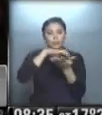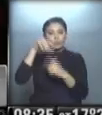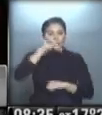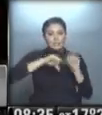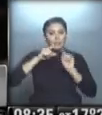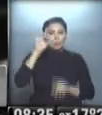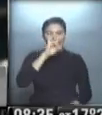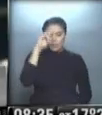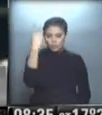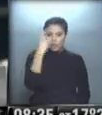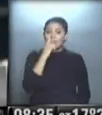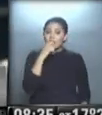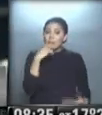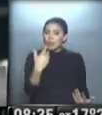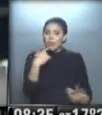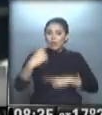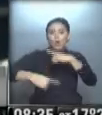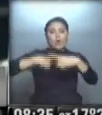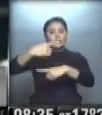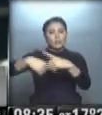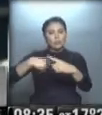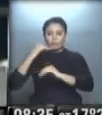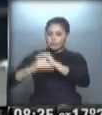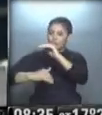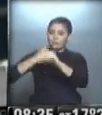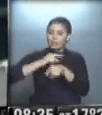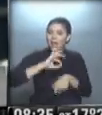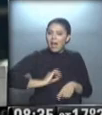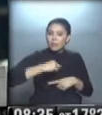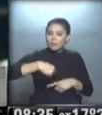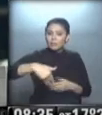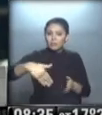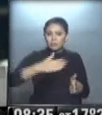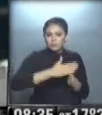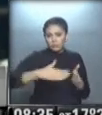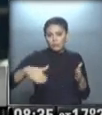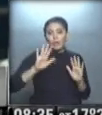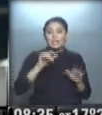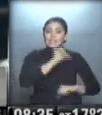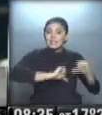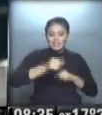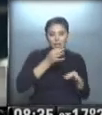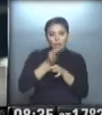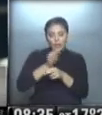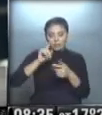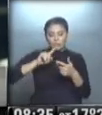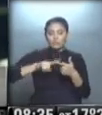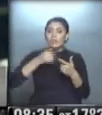universidades nacionales. El poder tener continuidad a lo largo del tiempo porque la ciencia, la educación